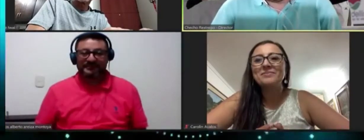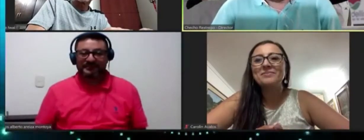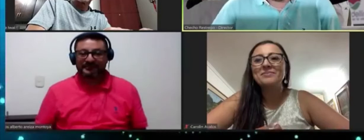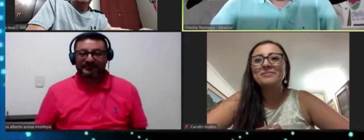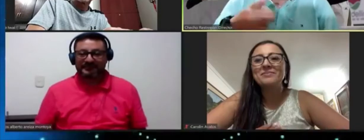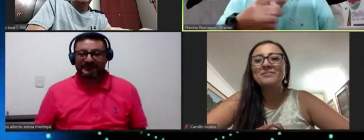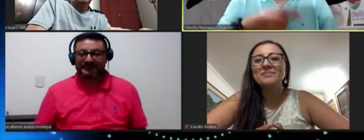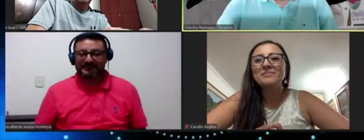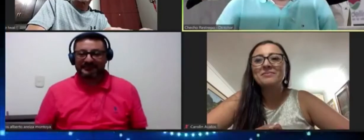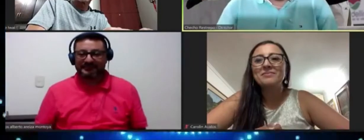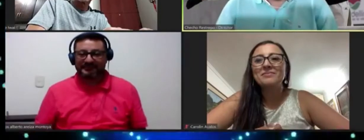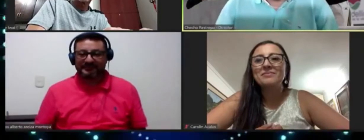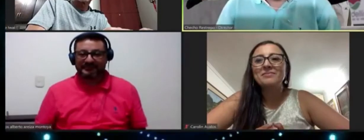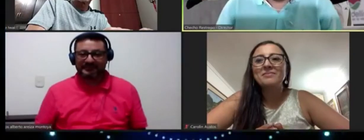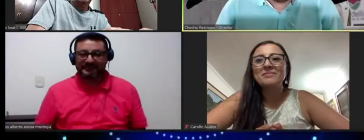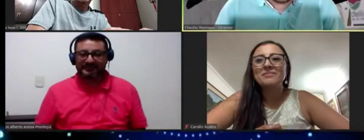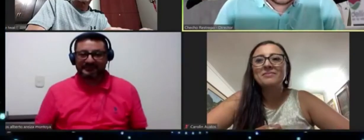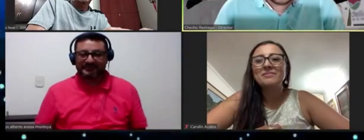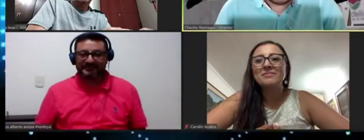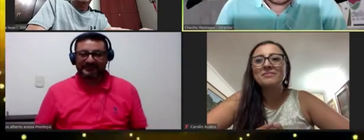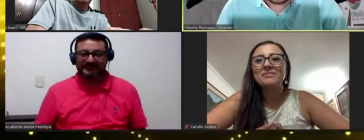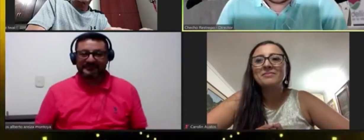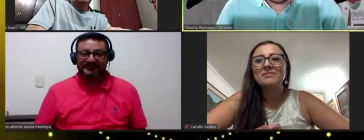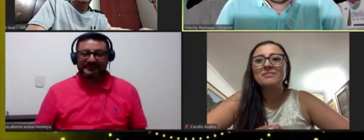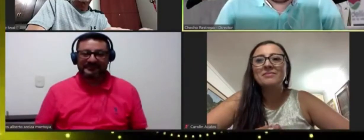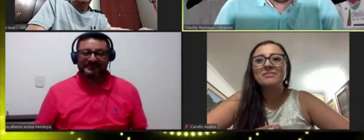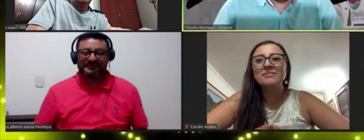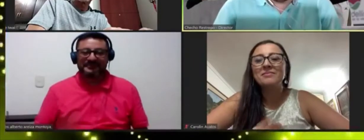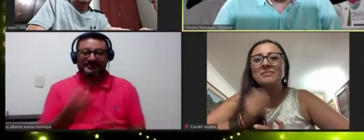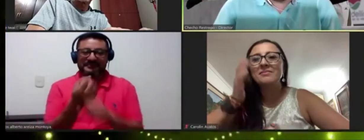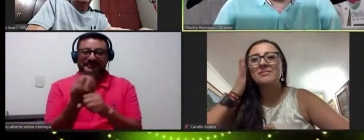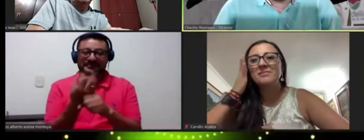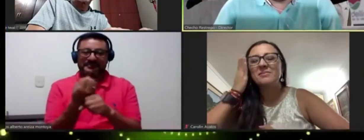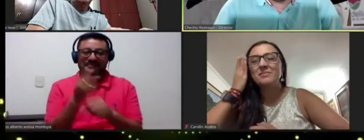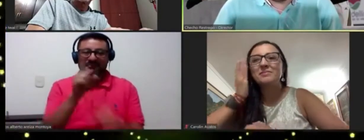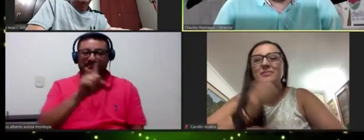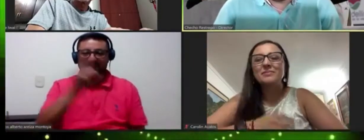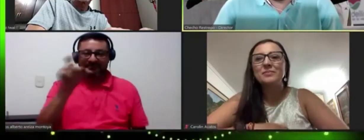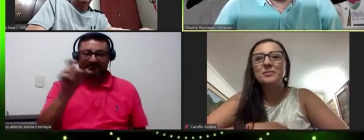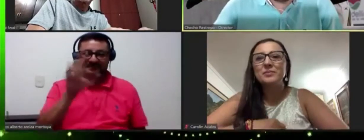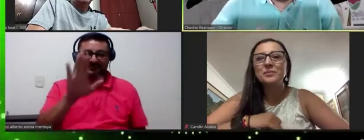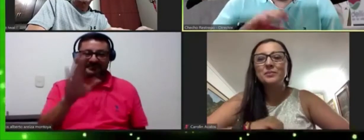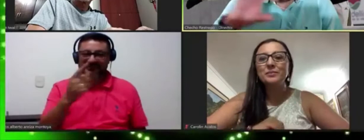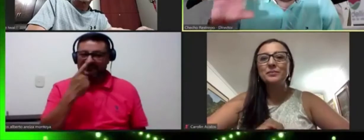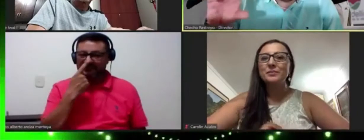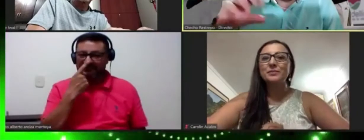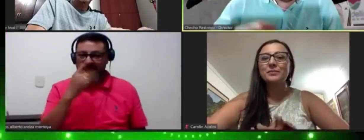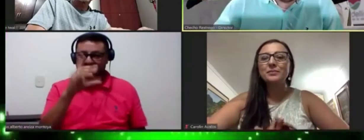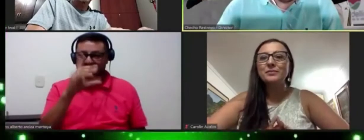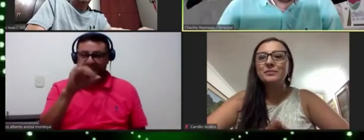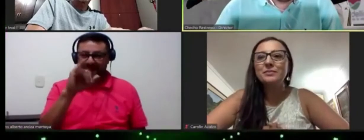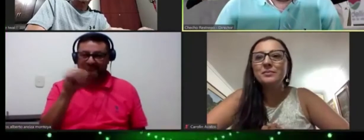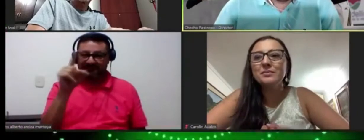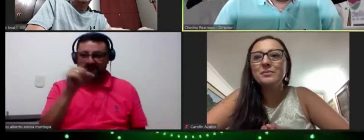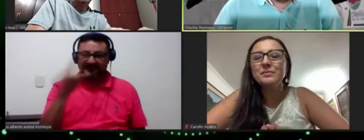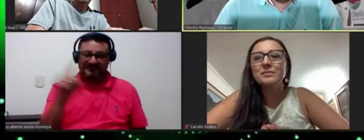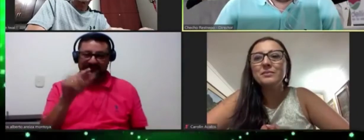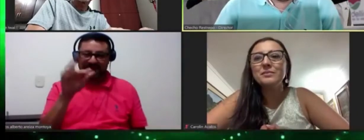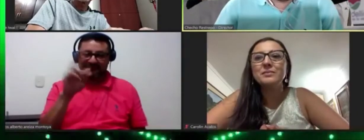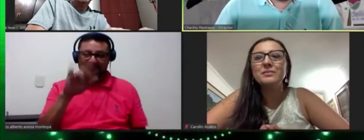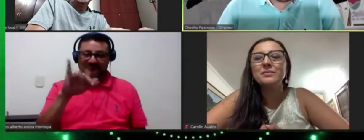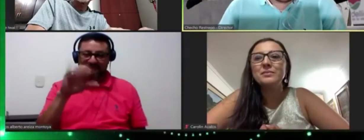tenía pendiente saludar a la gente de Distrito 16 también, que ahí hay una actividad para que se inscriban. Estará al final también